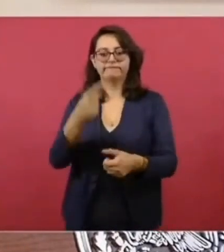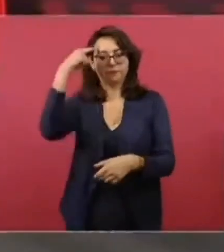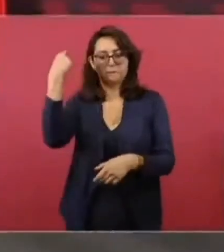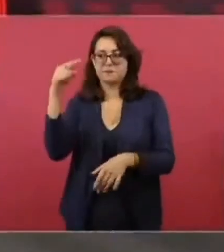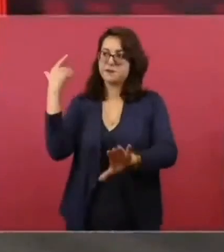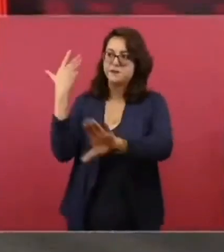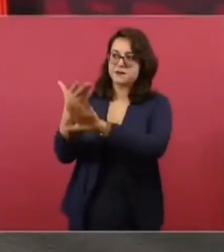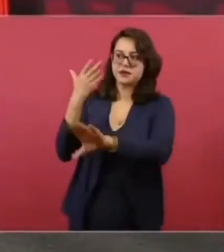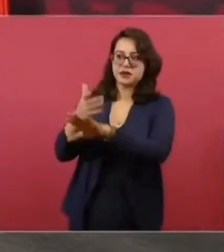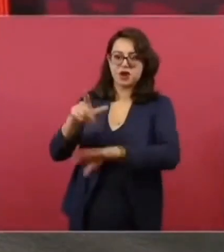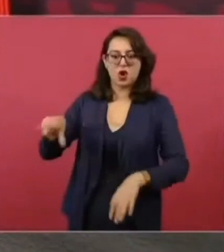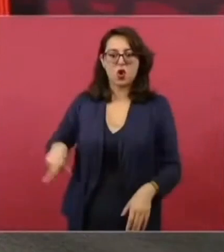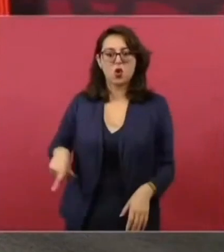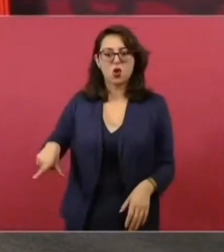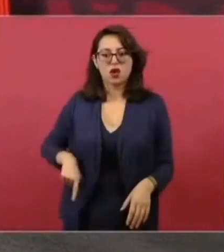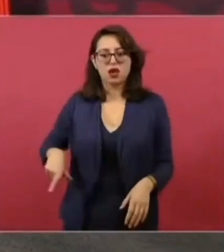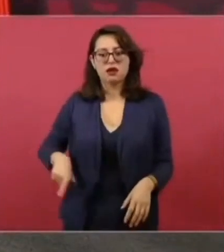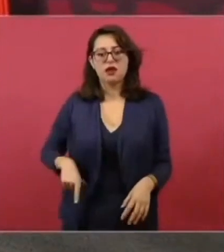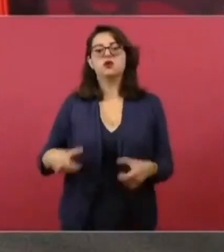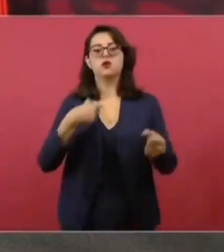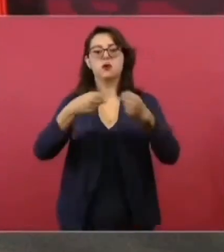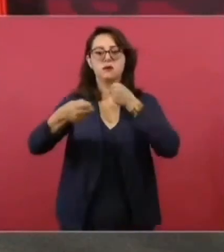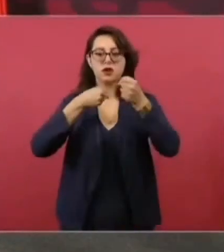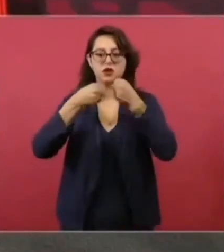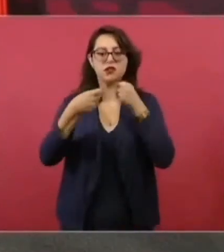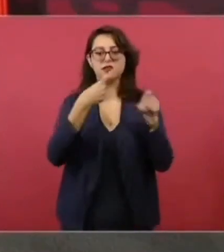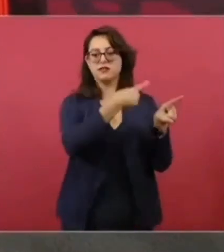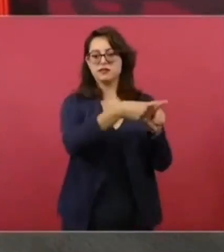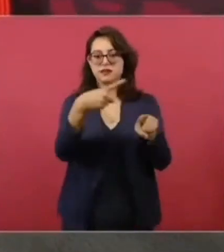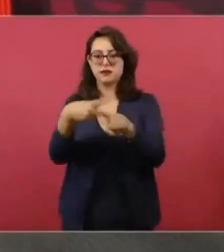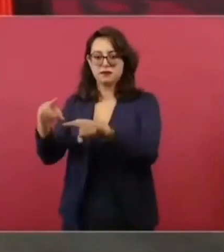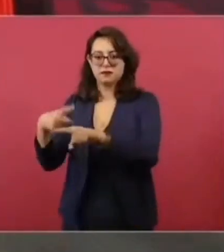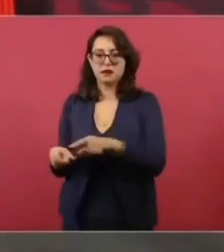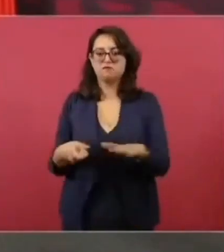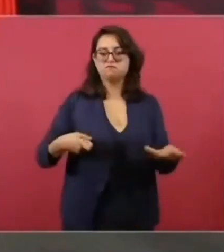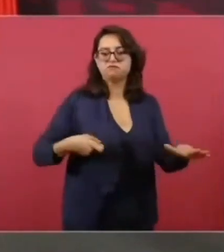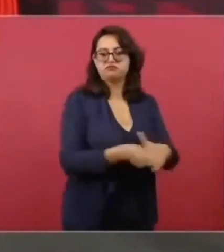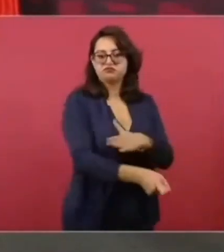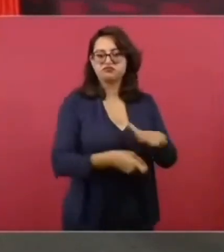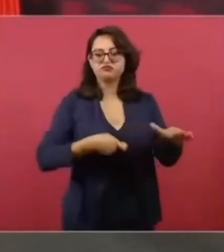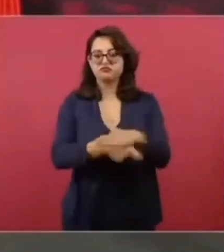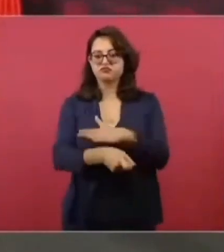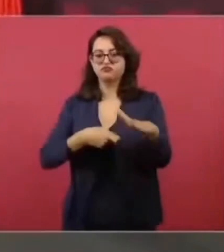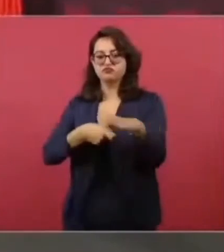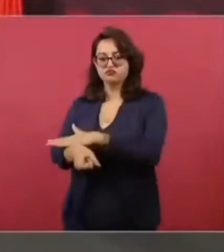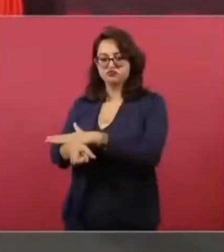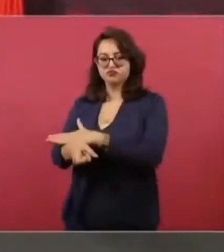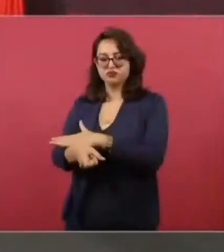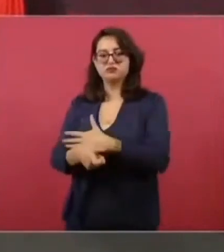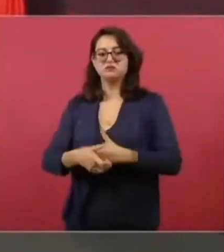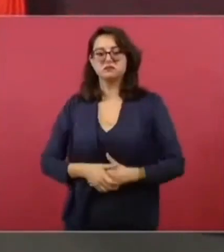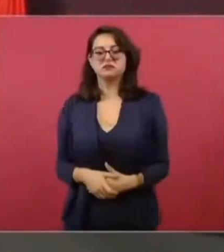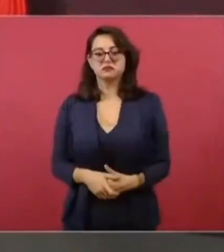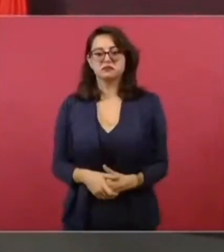subvencionan a medios de información, a periodistas, no a todos, desde